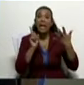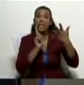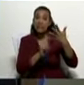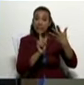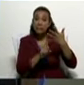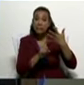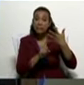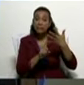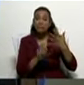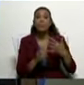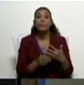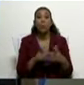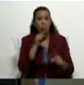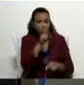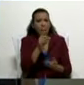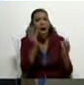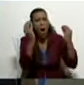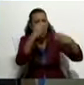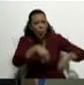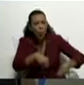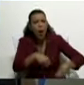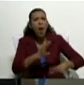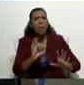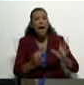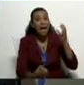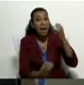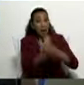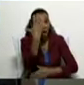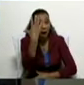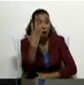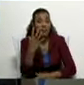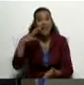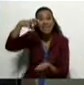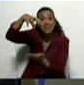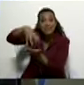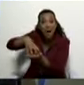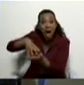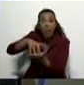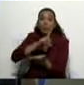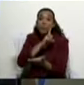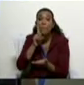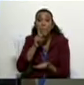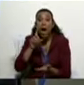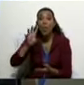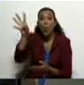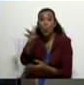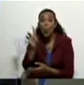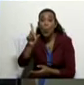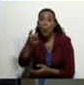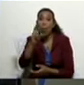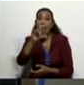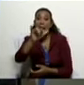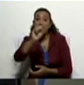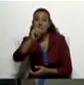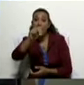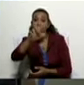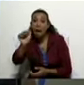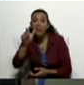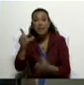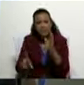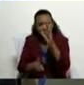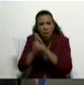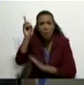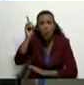Quinto, ¿está usted de acuerdo con la creación del Estado Guayana Esequiba y se